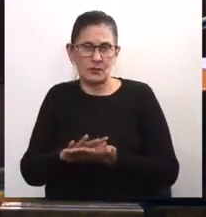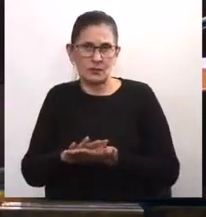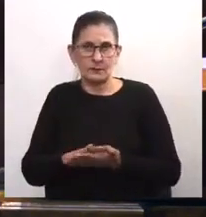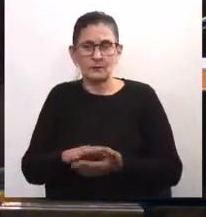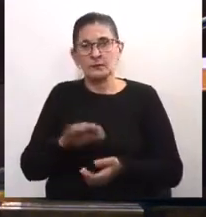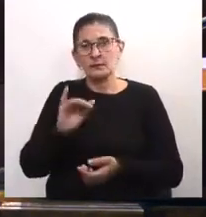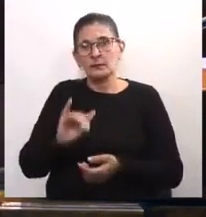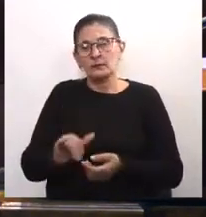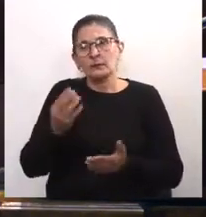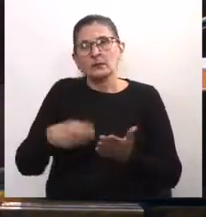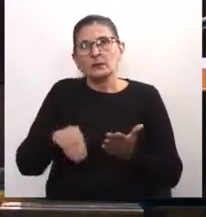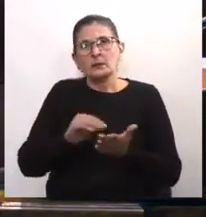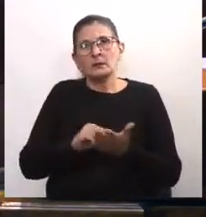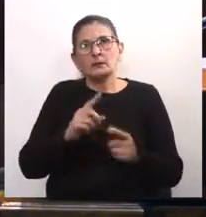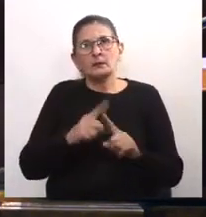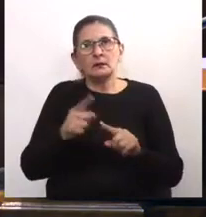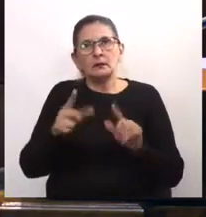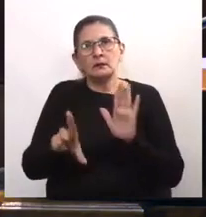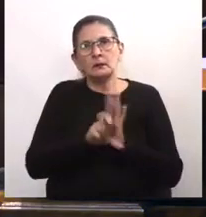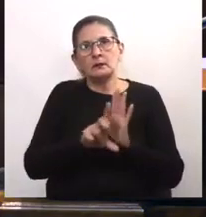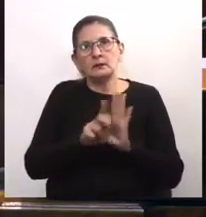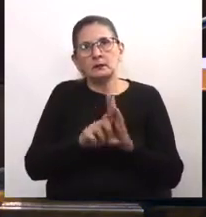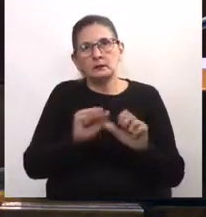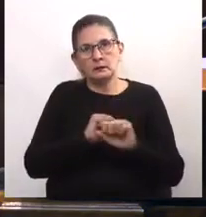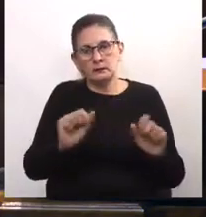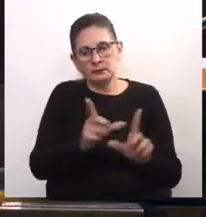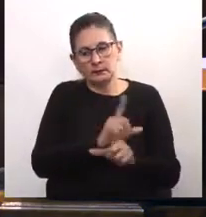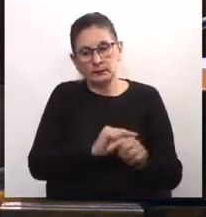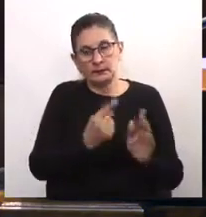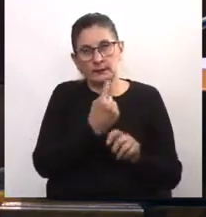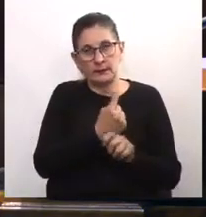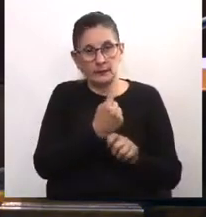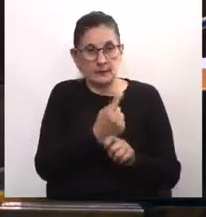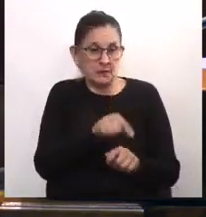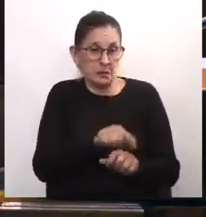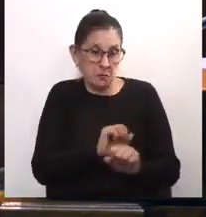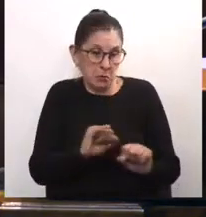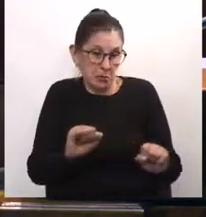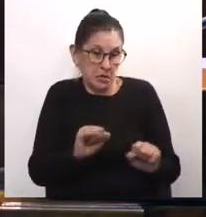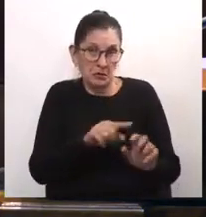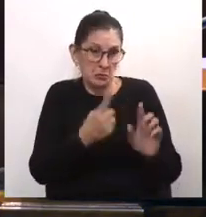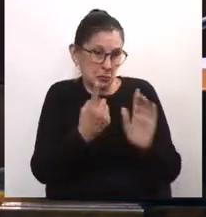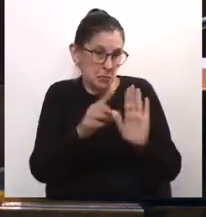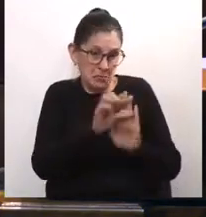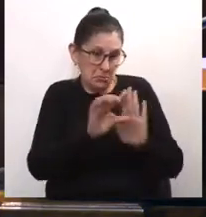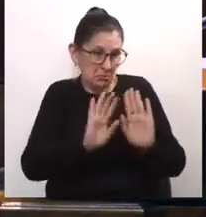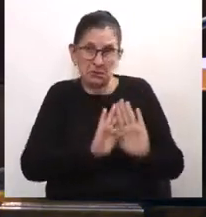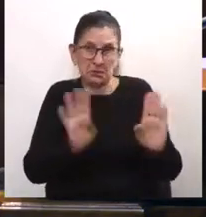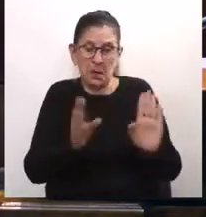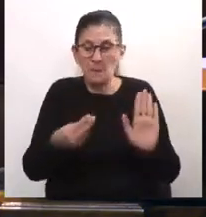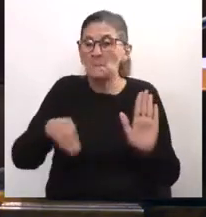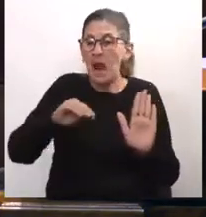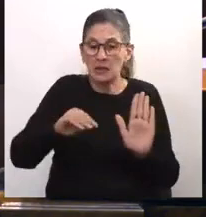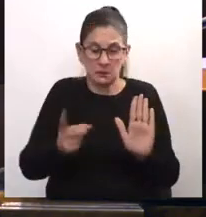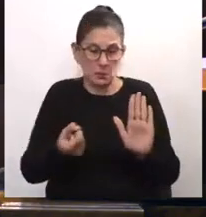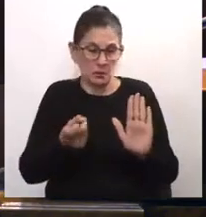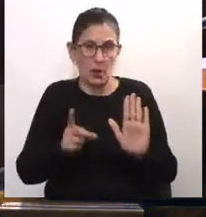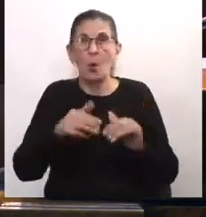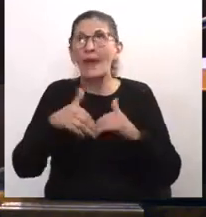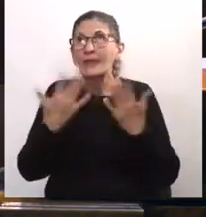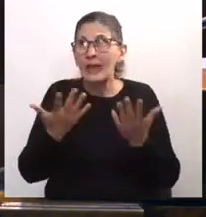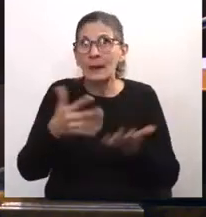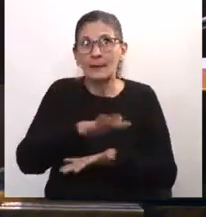más, la ley podía haber terminado en ese inciso primero. O sea, la ley ideal para mí hubiera sido solo esa. Cualquier persona en situación